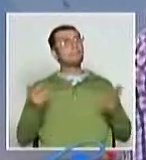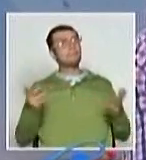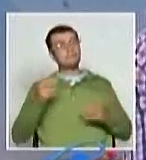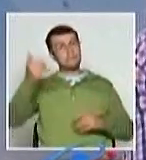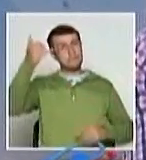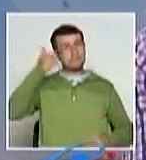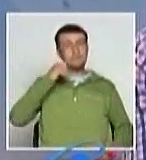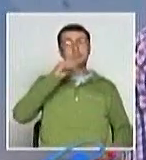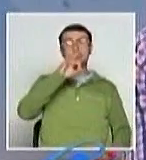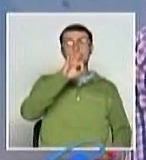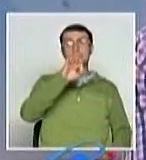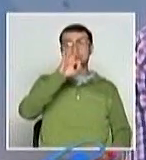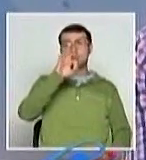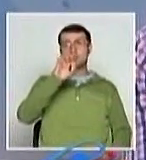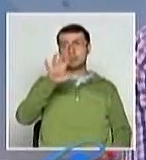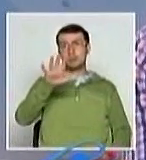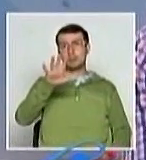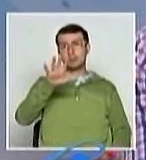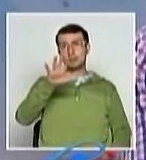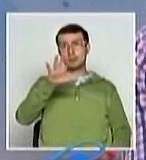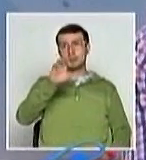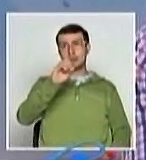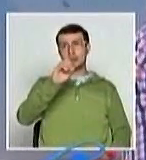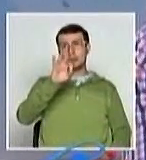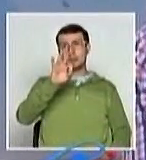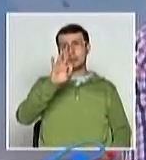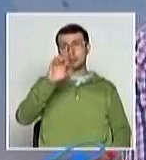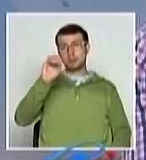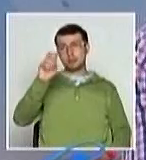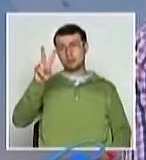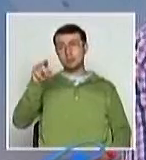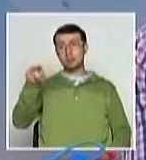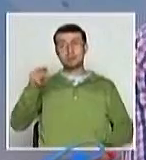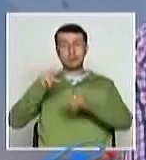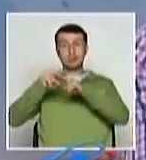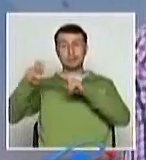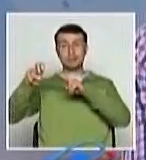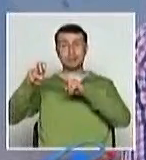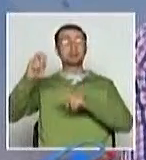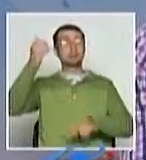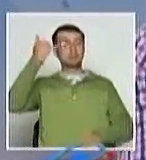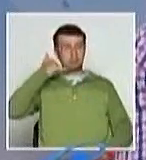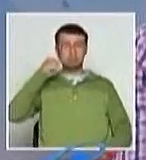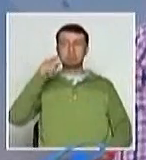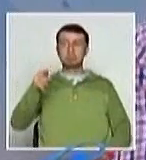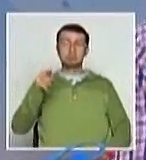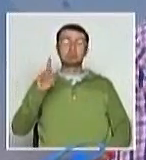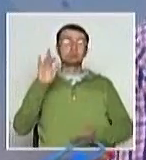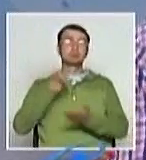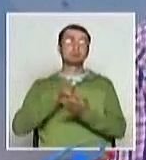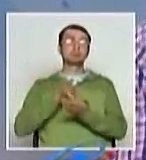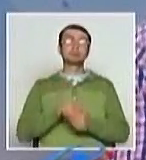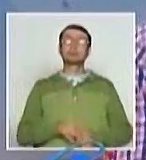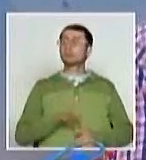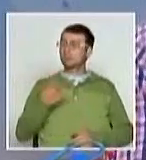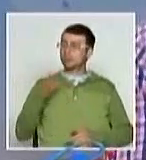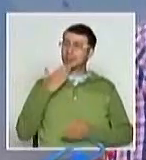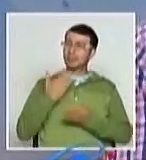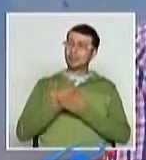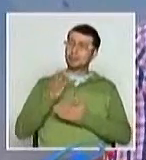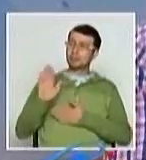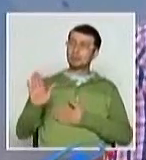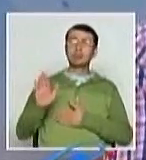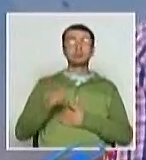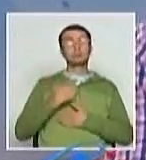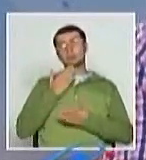teléfono 888 50302 esto es en manizales 88 50302 Muchas gracias Dr César por